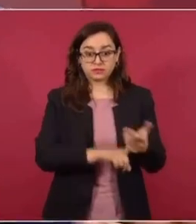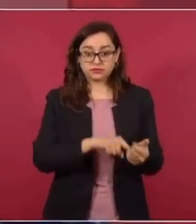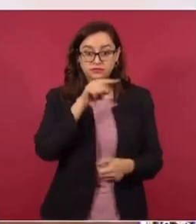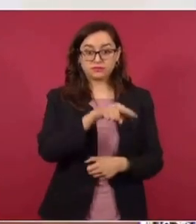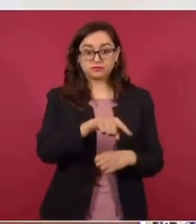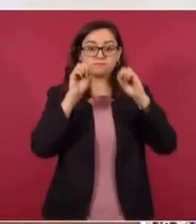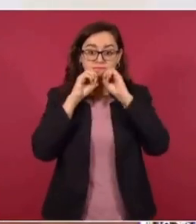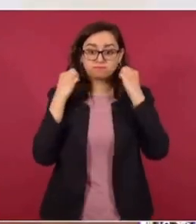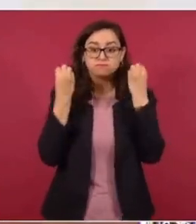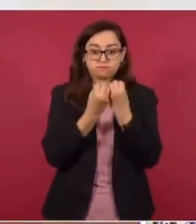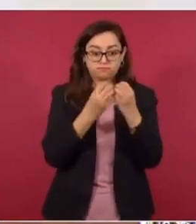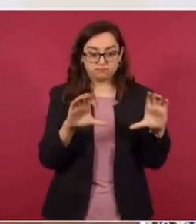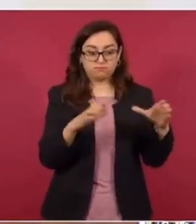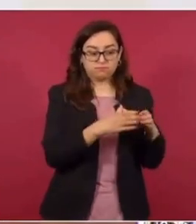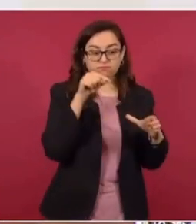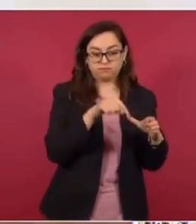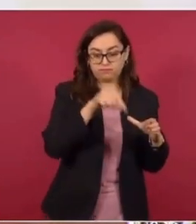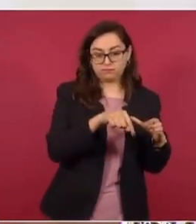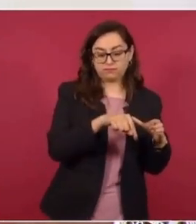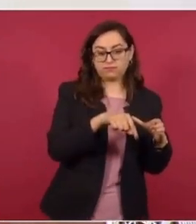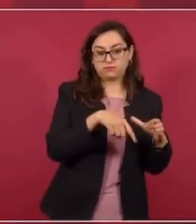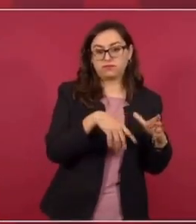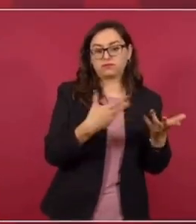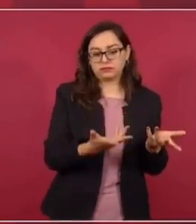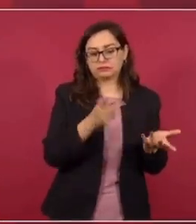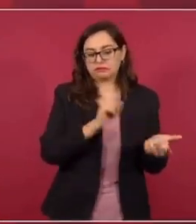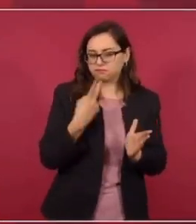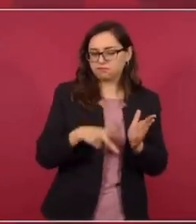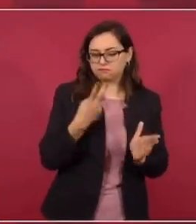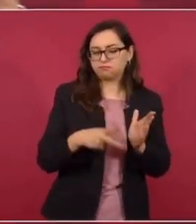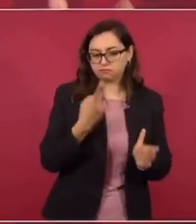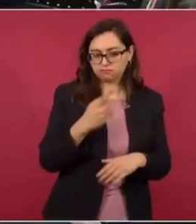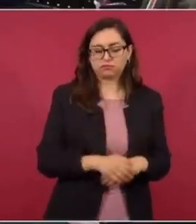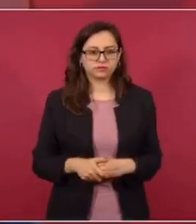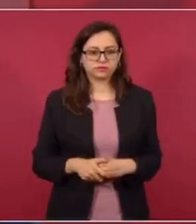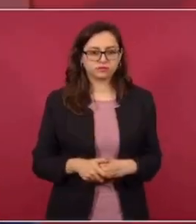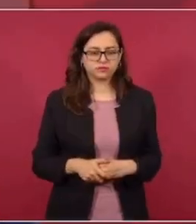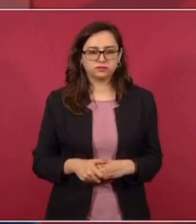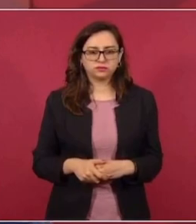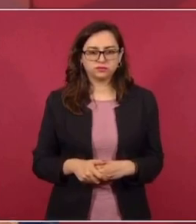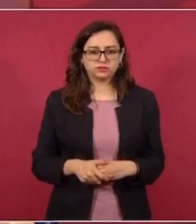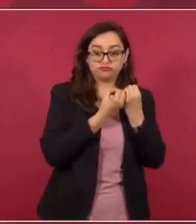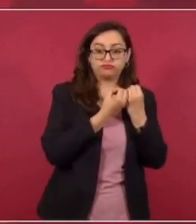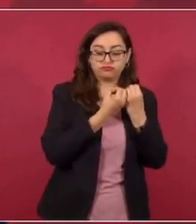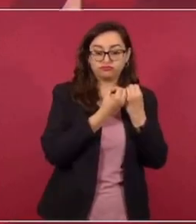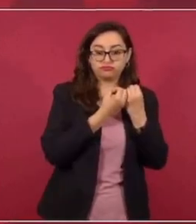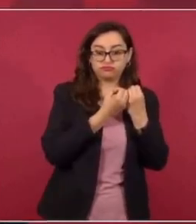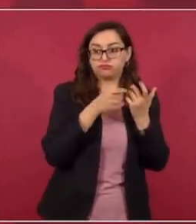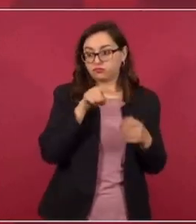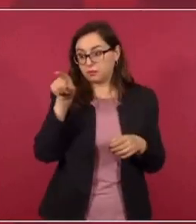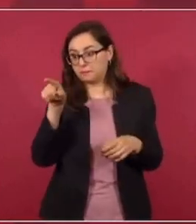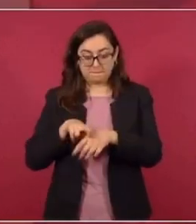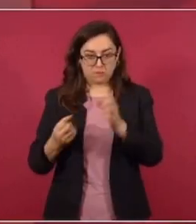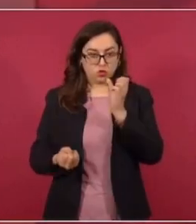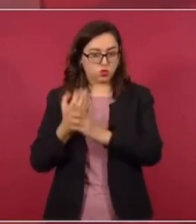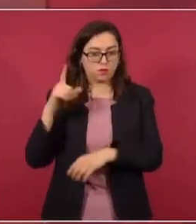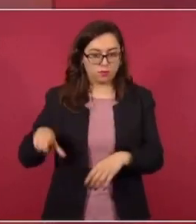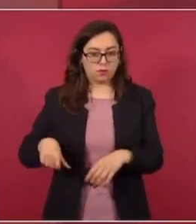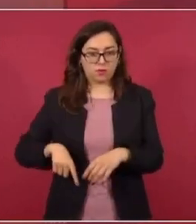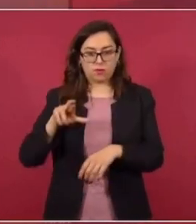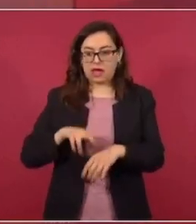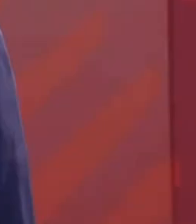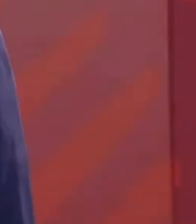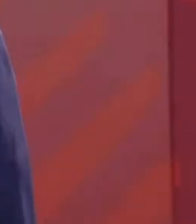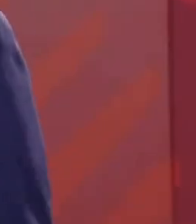organización que se le acusa de estar vinculada a actividades ilícitas. Esa organización apoyó la campaña del